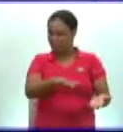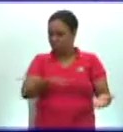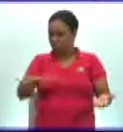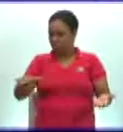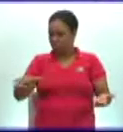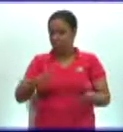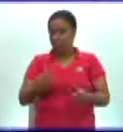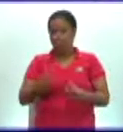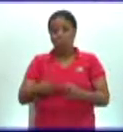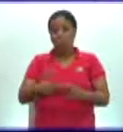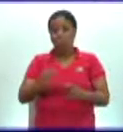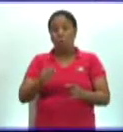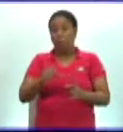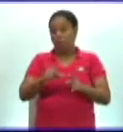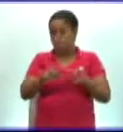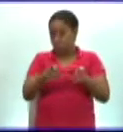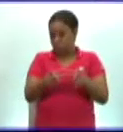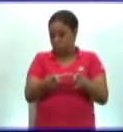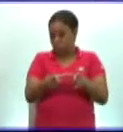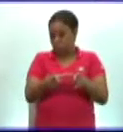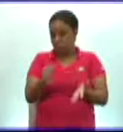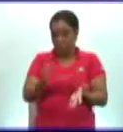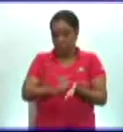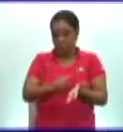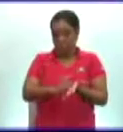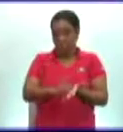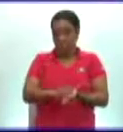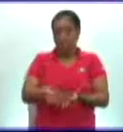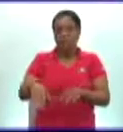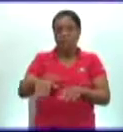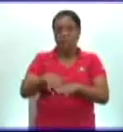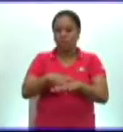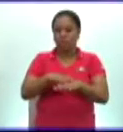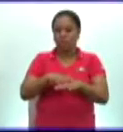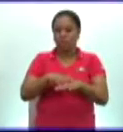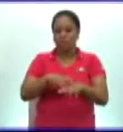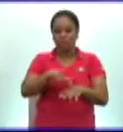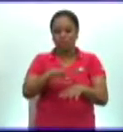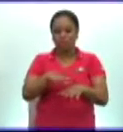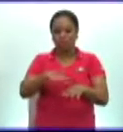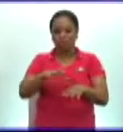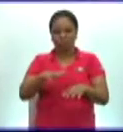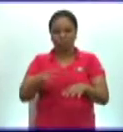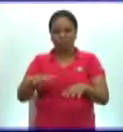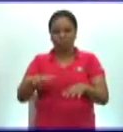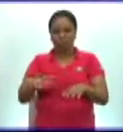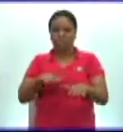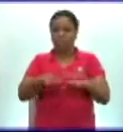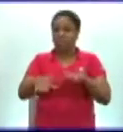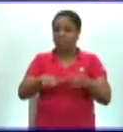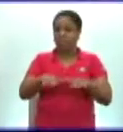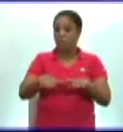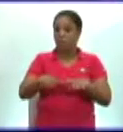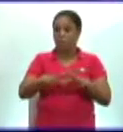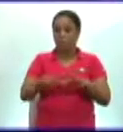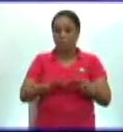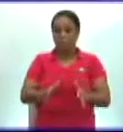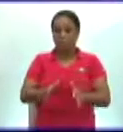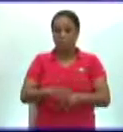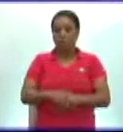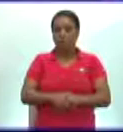madera y en esa tabla la superficie era mucho más rugosa y movíamos el cuerpo.